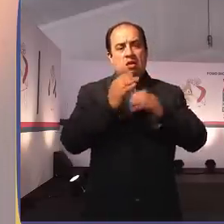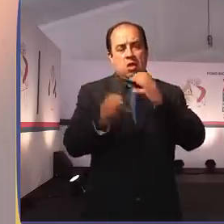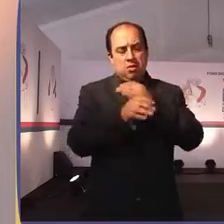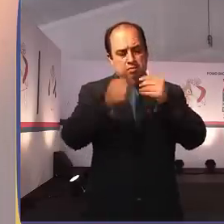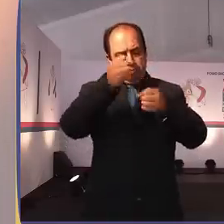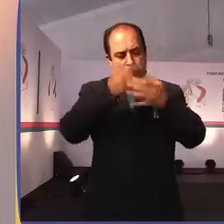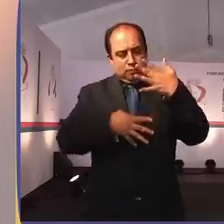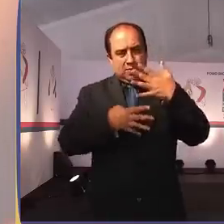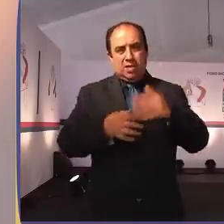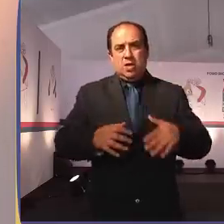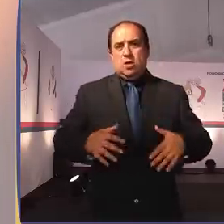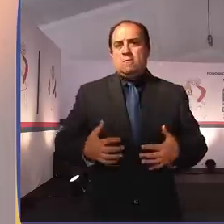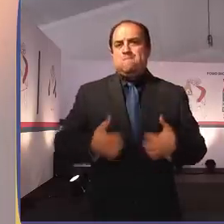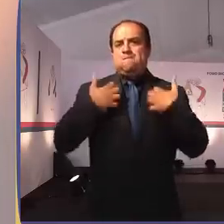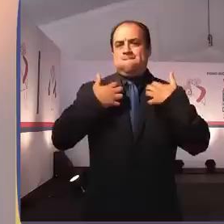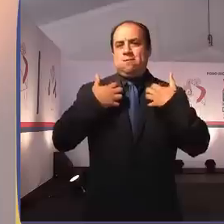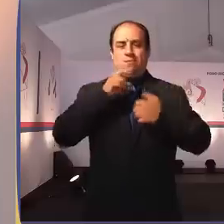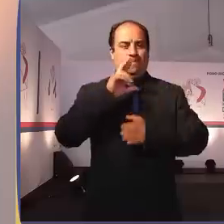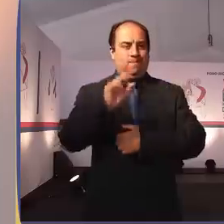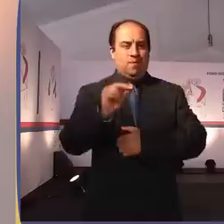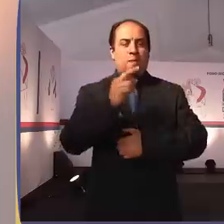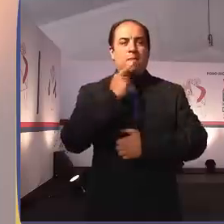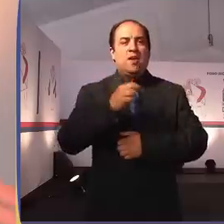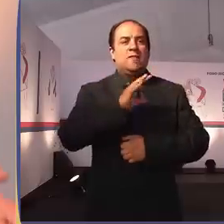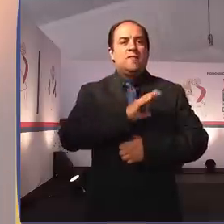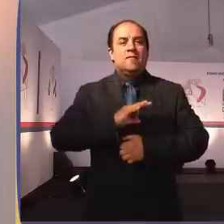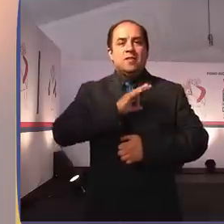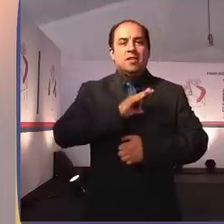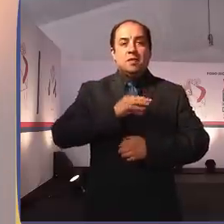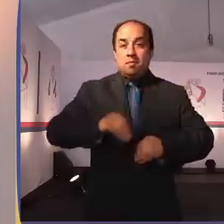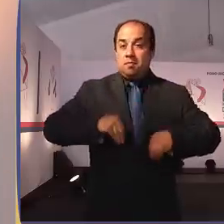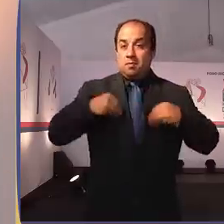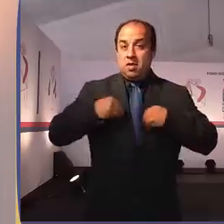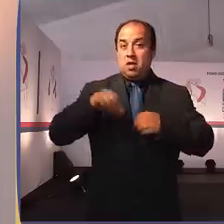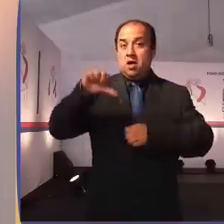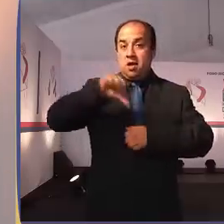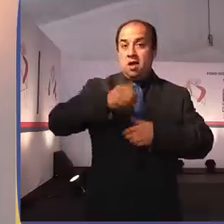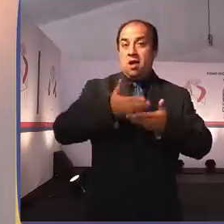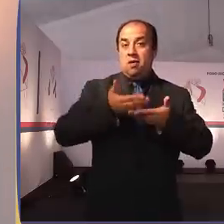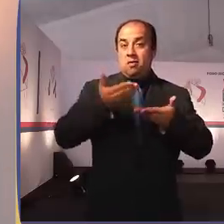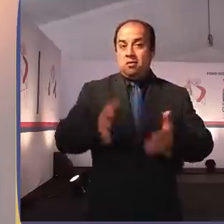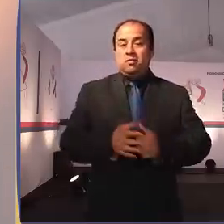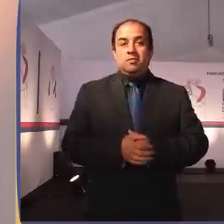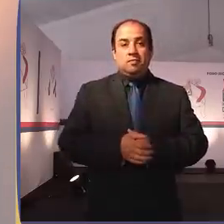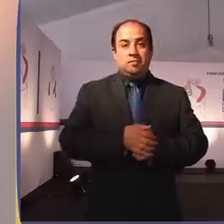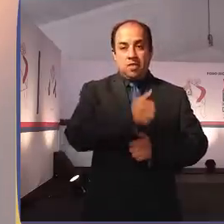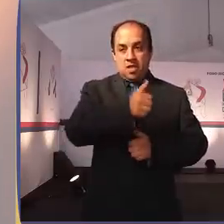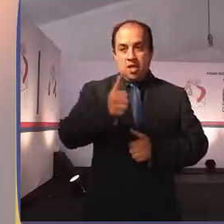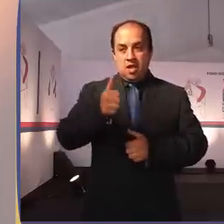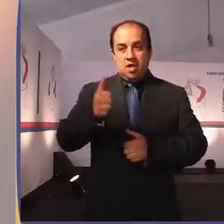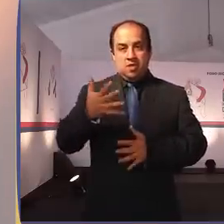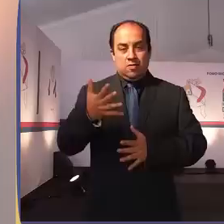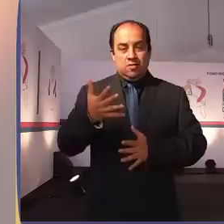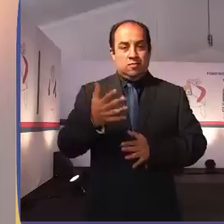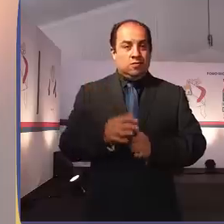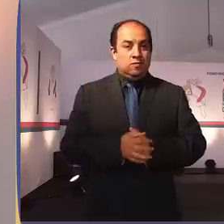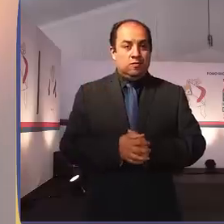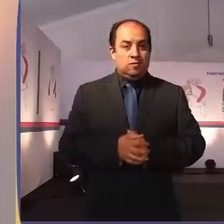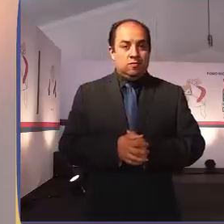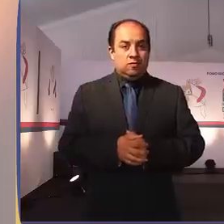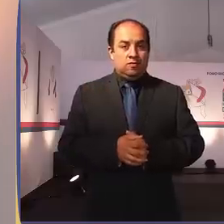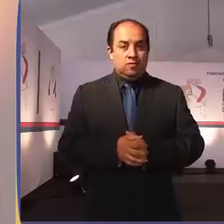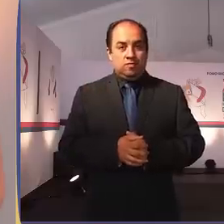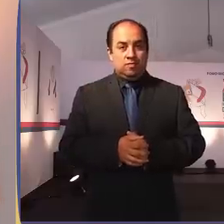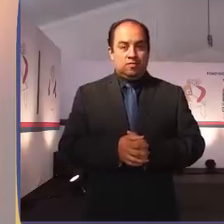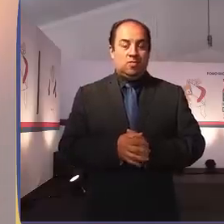el coraje. Entonces, mejor no. Hay que estar felices, vivir el hoy y ser cada uno auténticamente